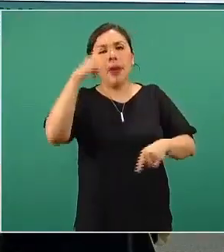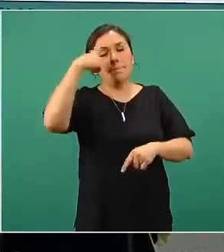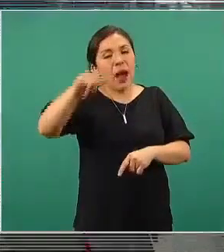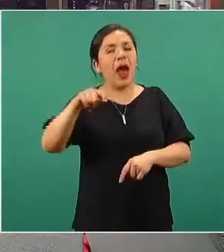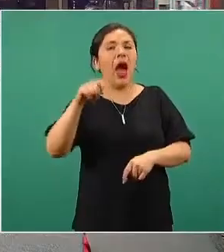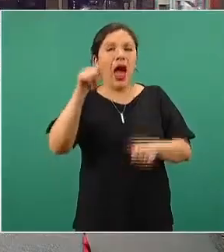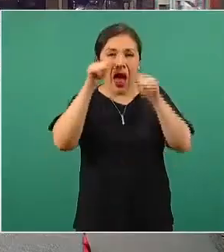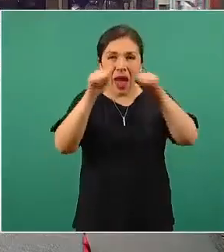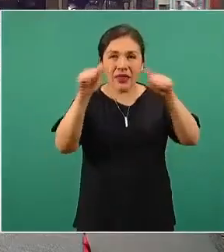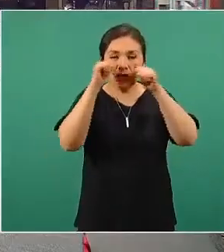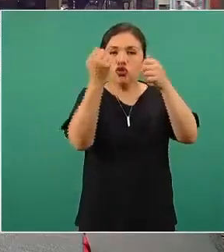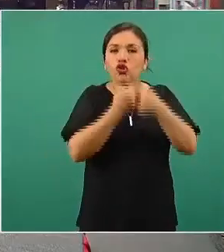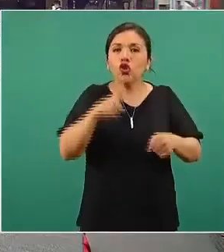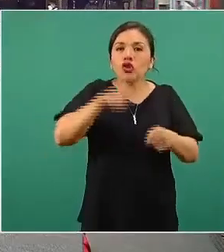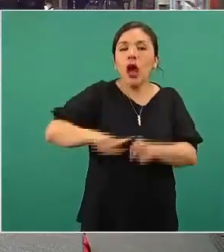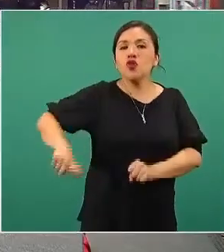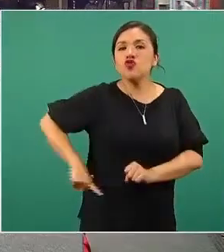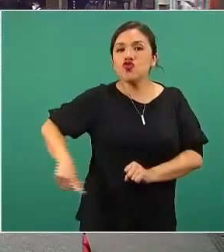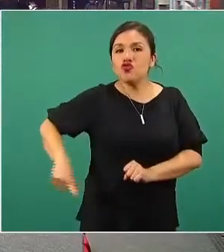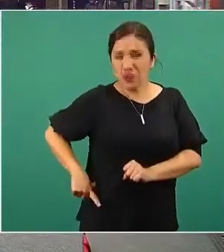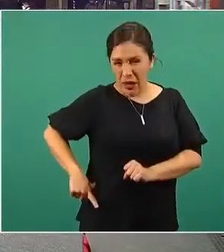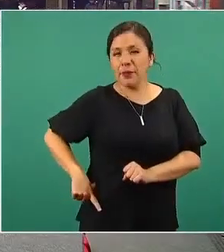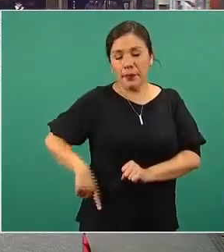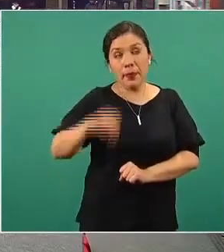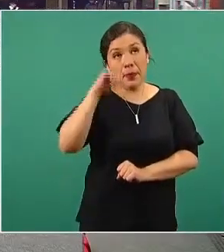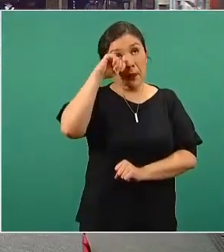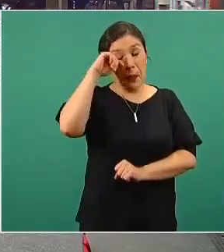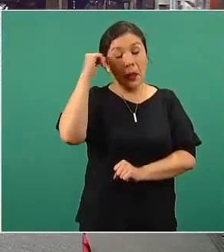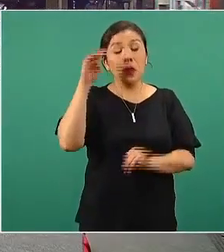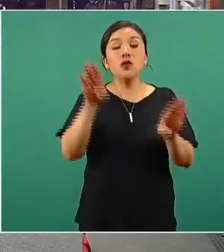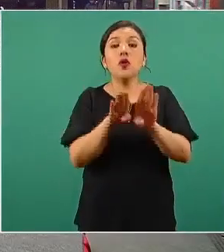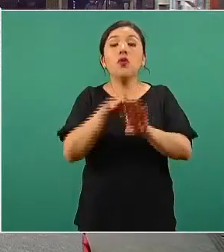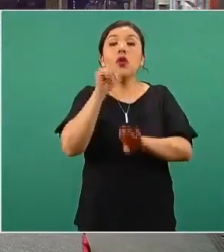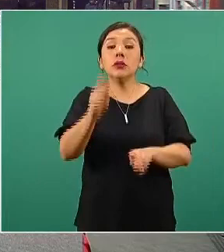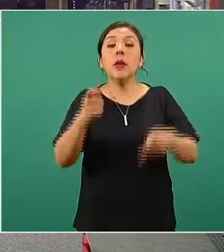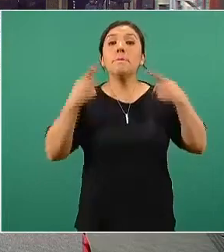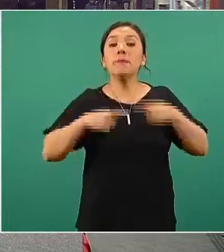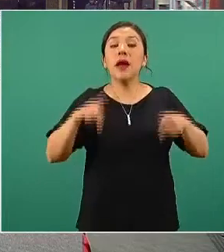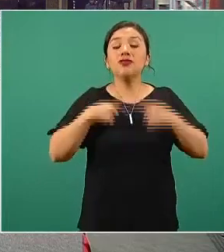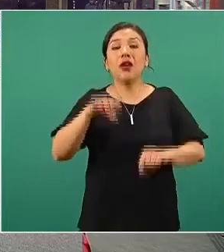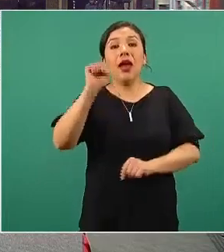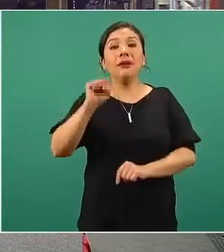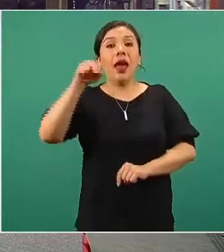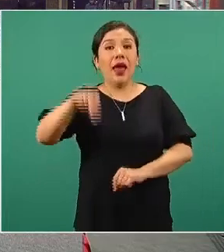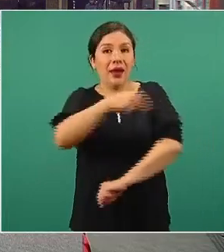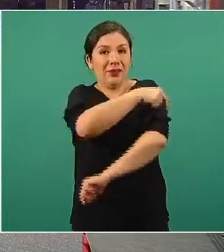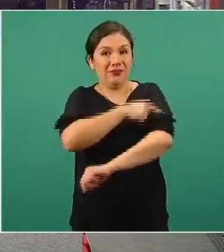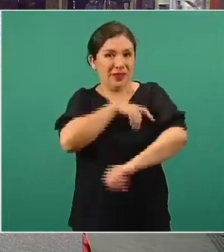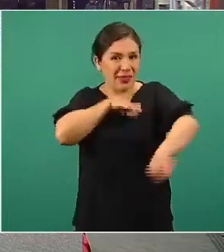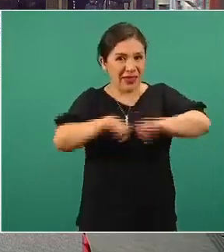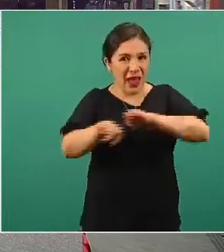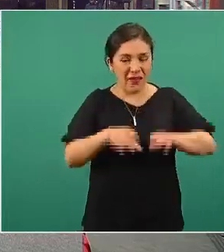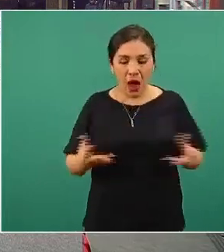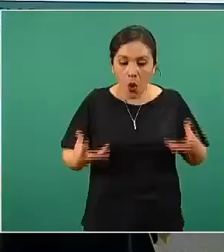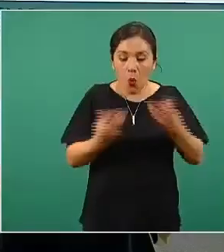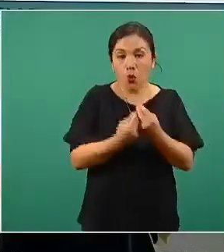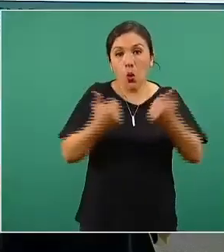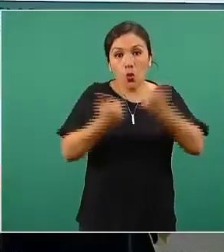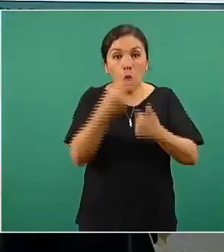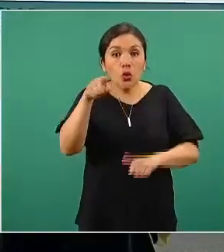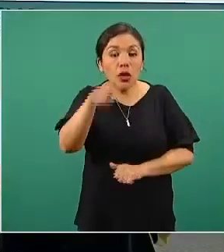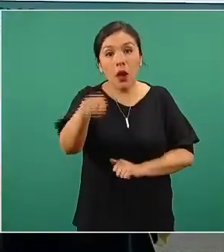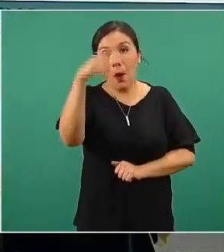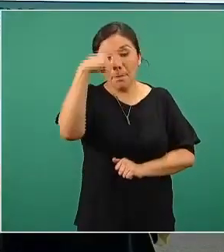servicios sociales gubernamentales, específicamente las y los servidores de la nación, que estarán trabajando con ustedes en